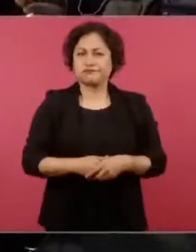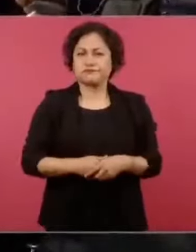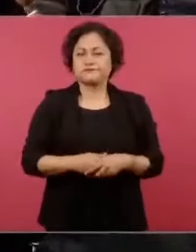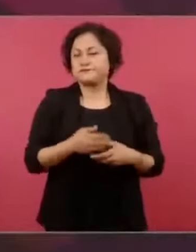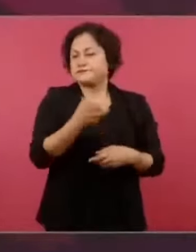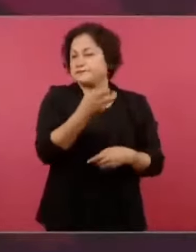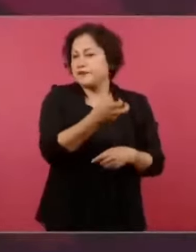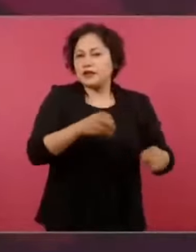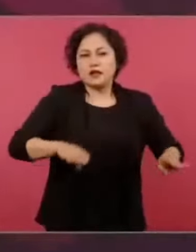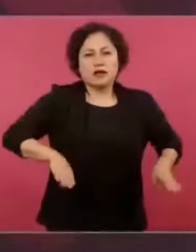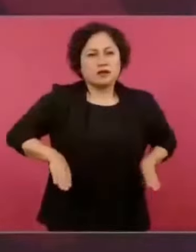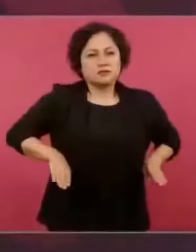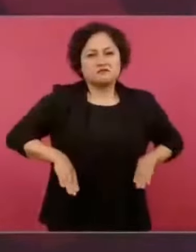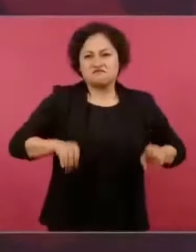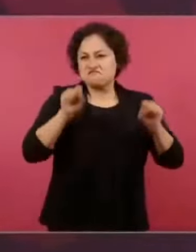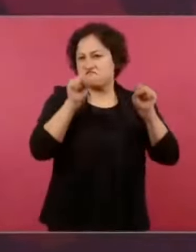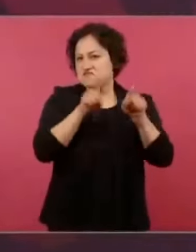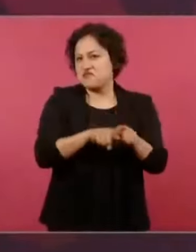engañaron de que iba a haber un cambio